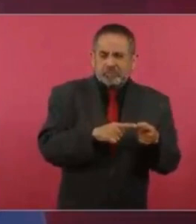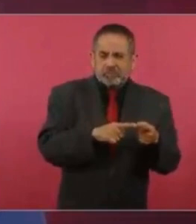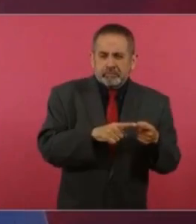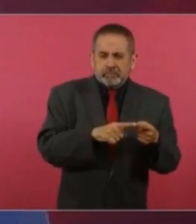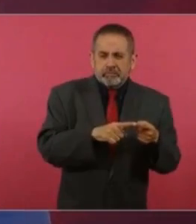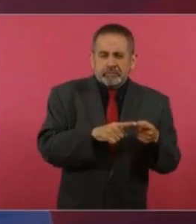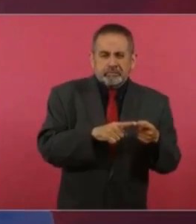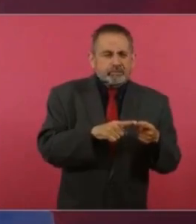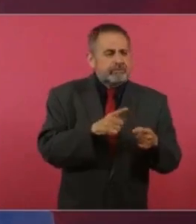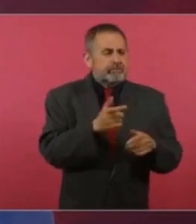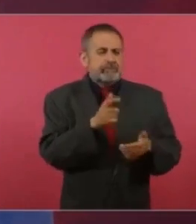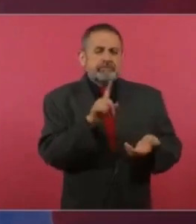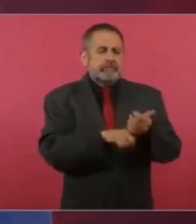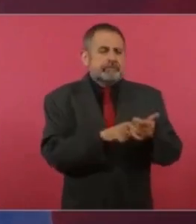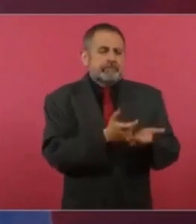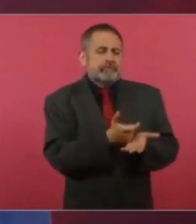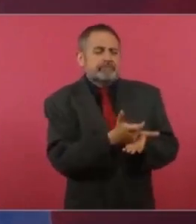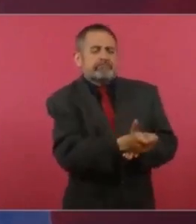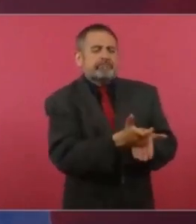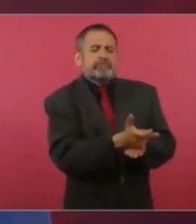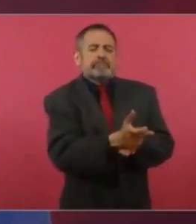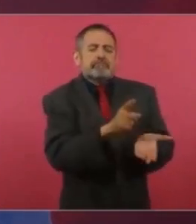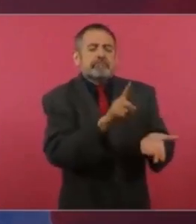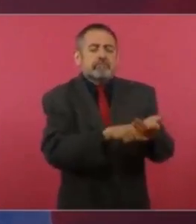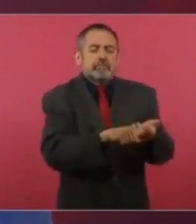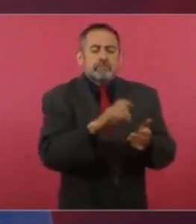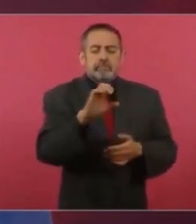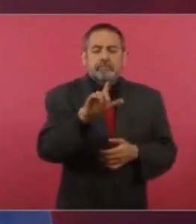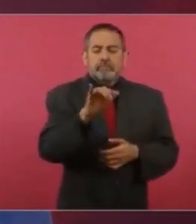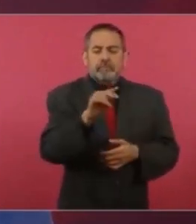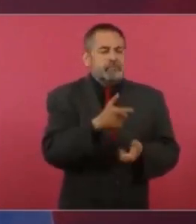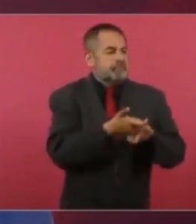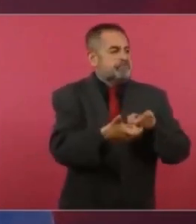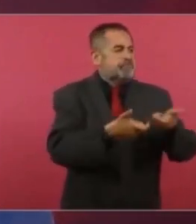hablando del financiamiento de Claudio.